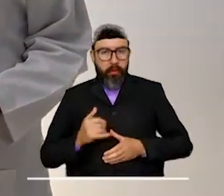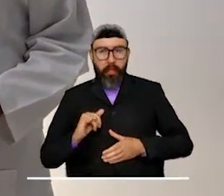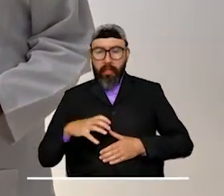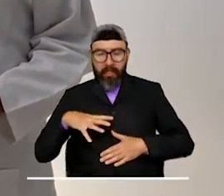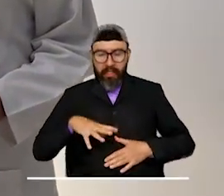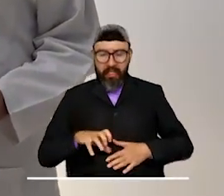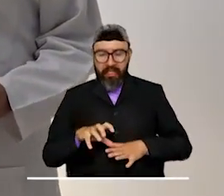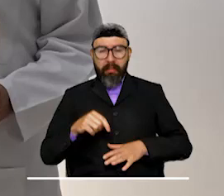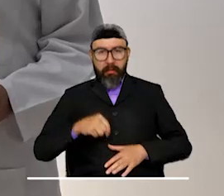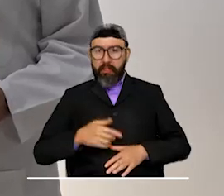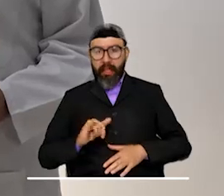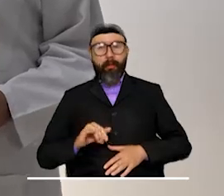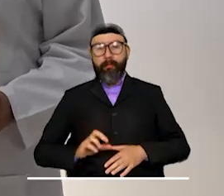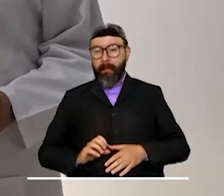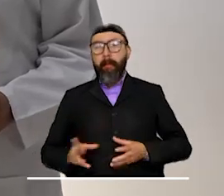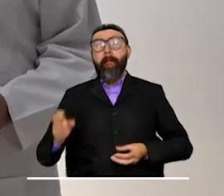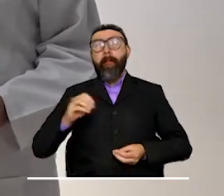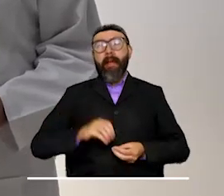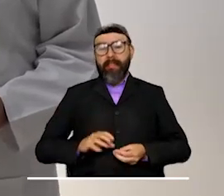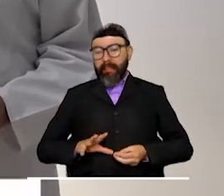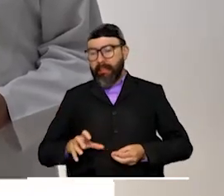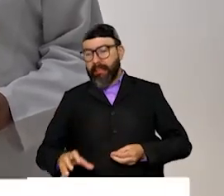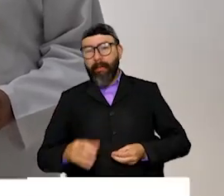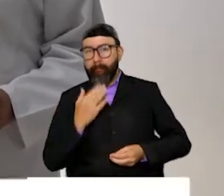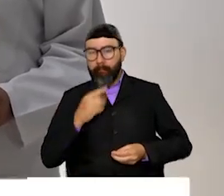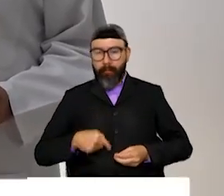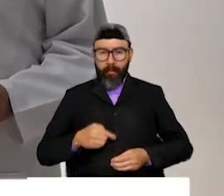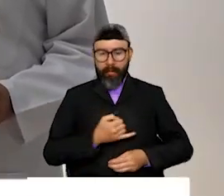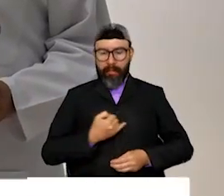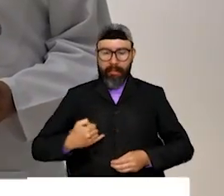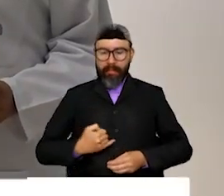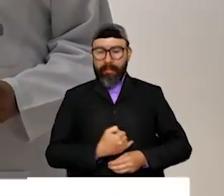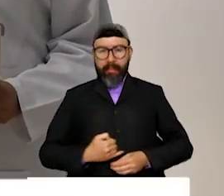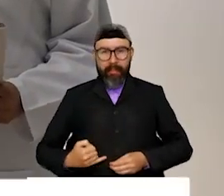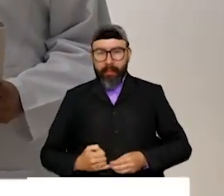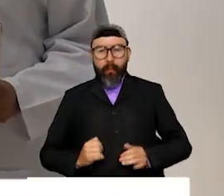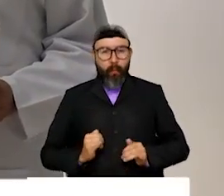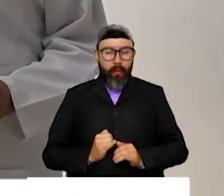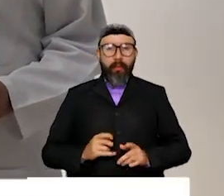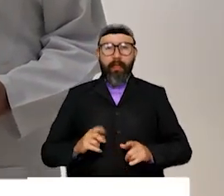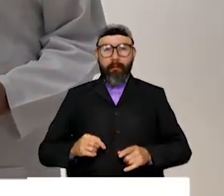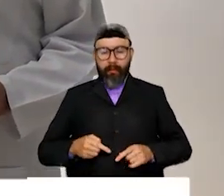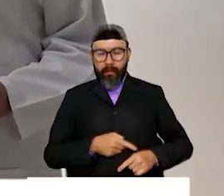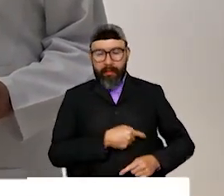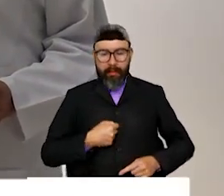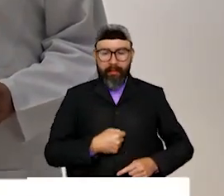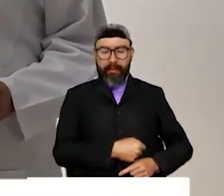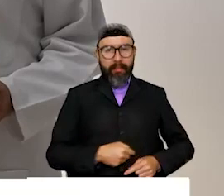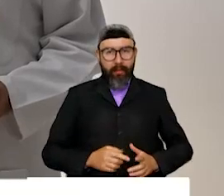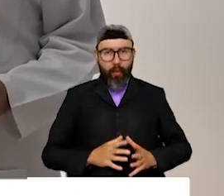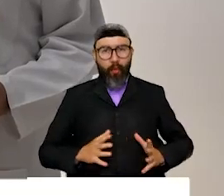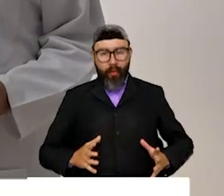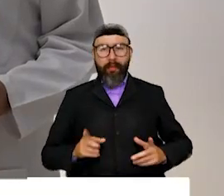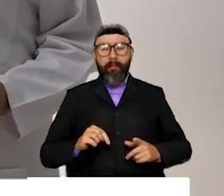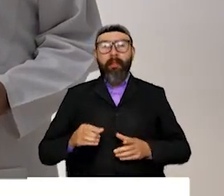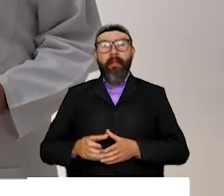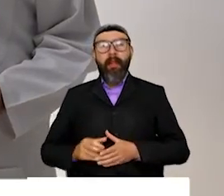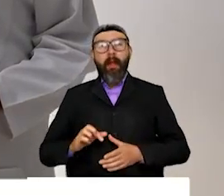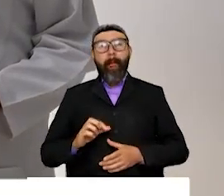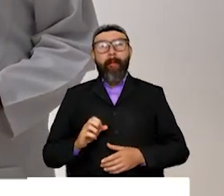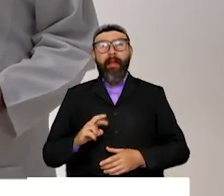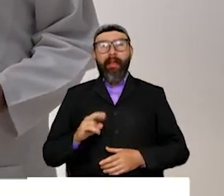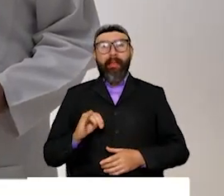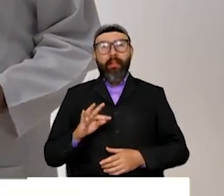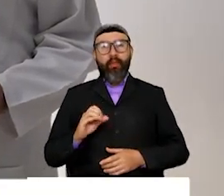otros tejidos, como es el intestino delgado, parte del intestino grueso, también el peritoneo, lo que